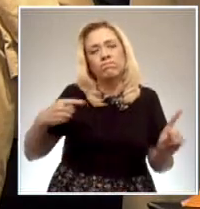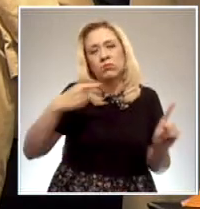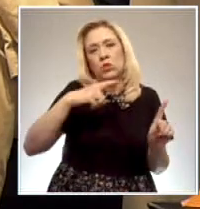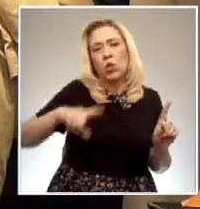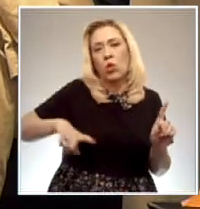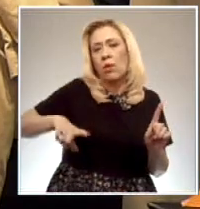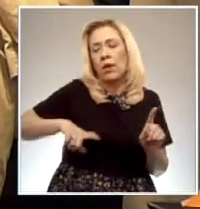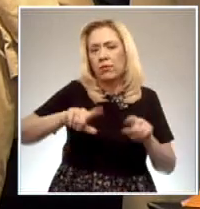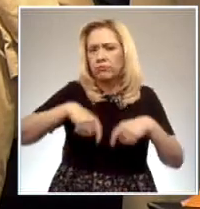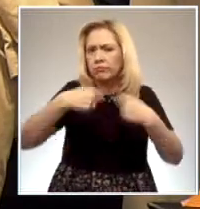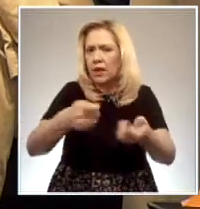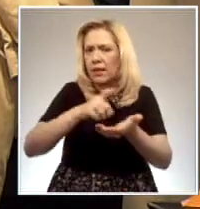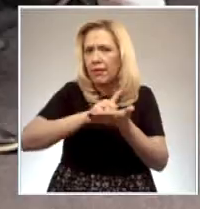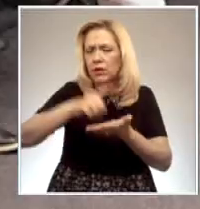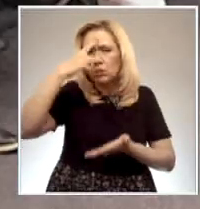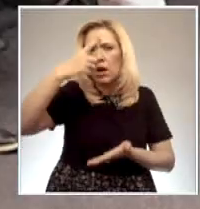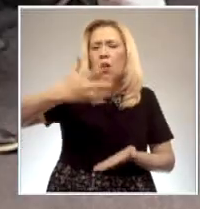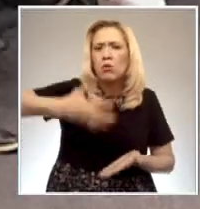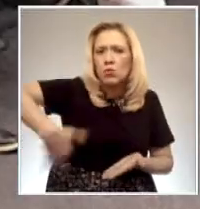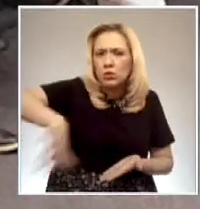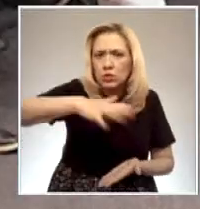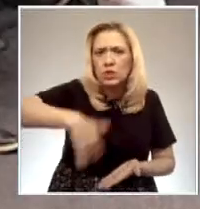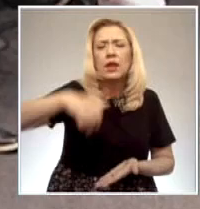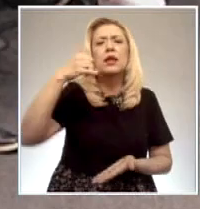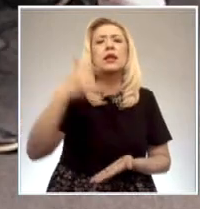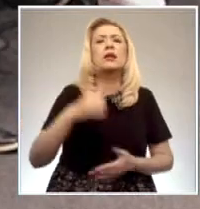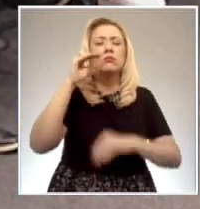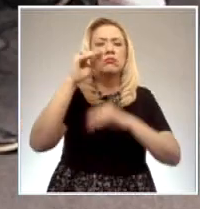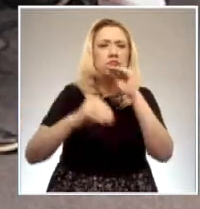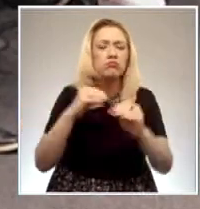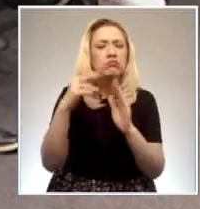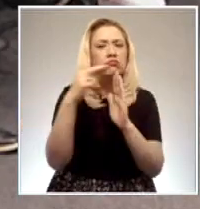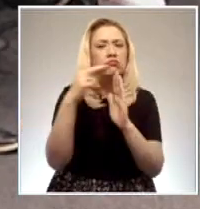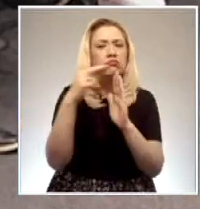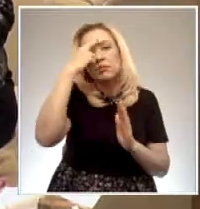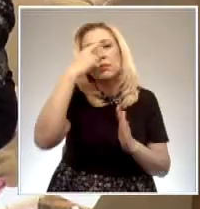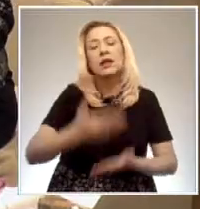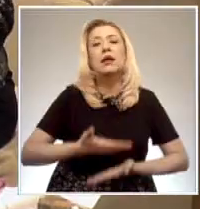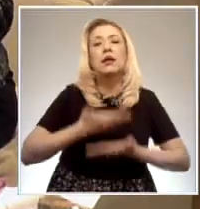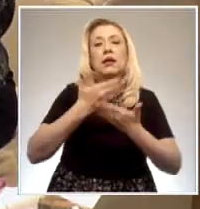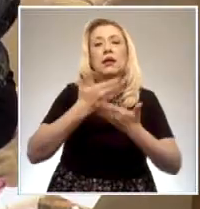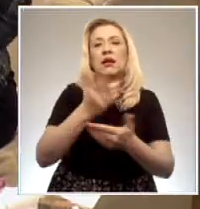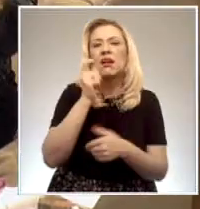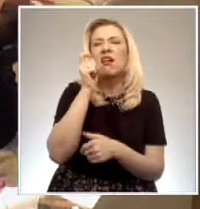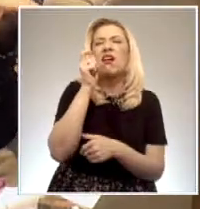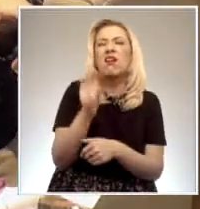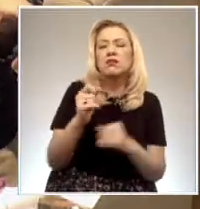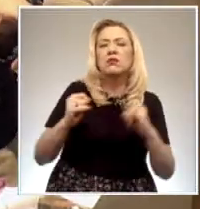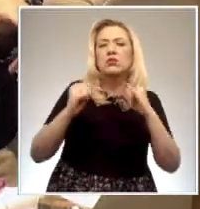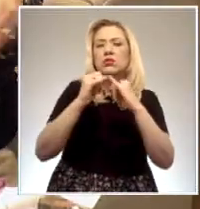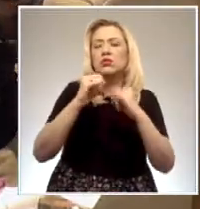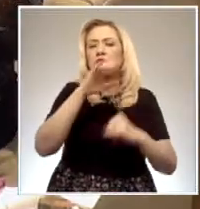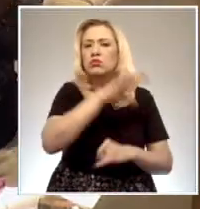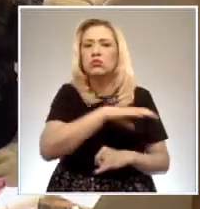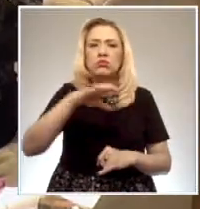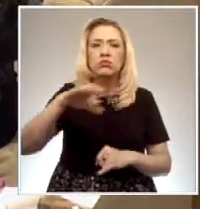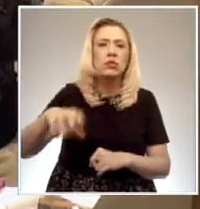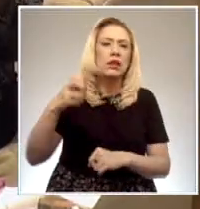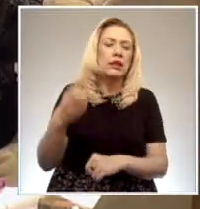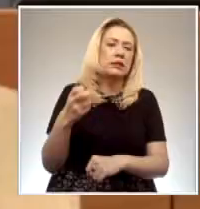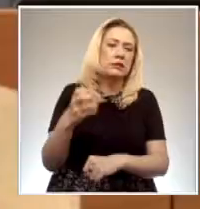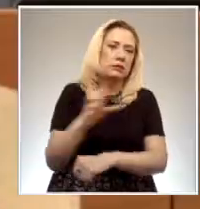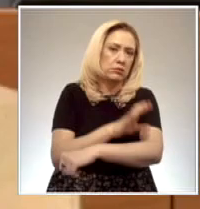garantizar el derecho a ser buscado y la que desarrolló lineamientos para garantizar la coordinación de las instituciones en esta